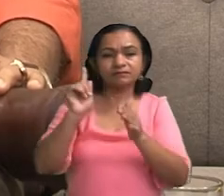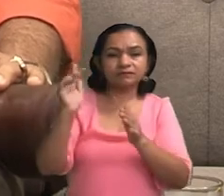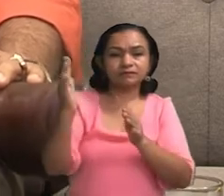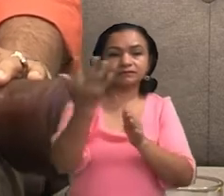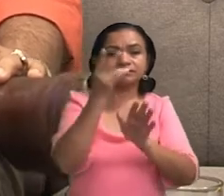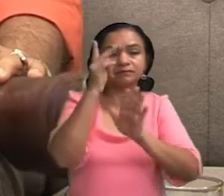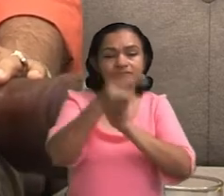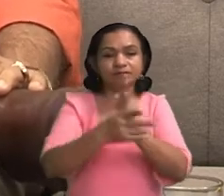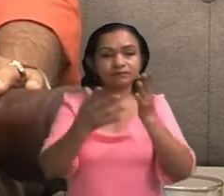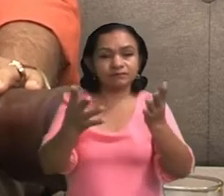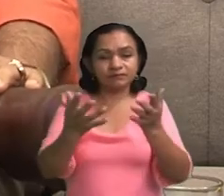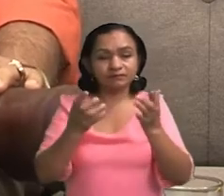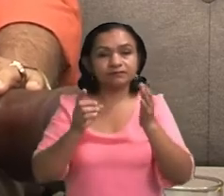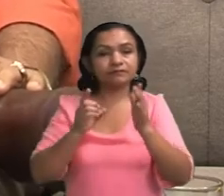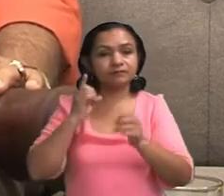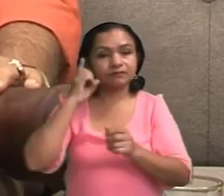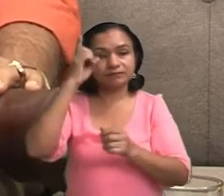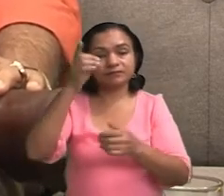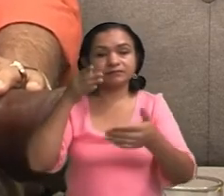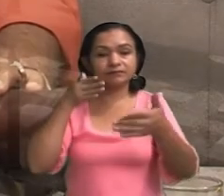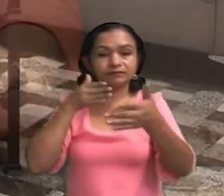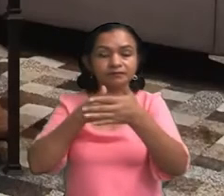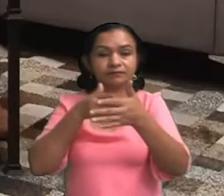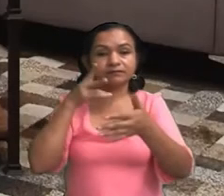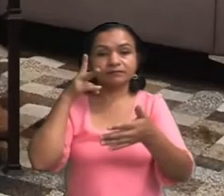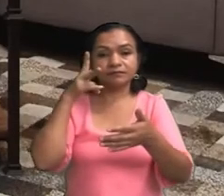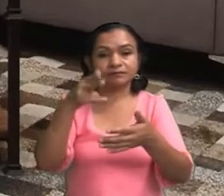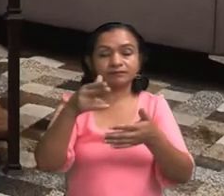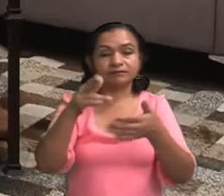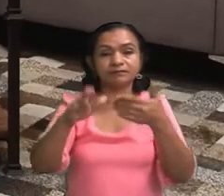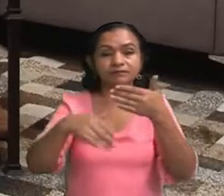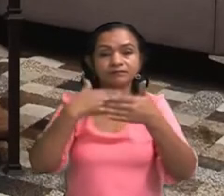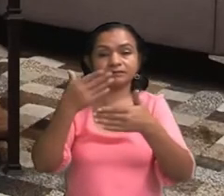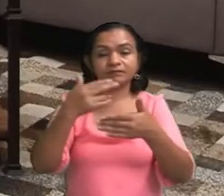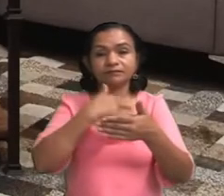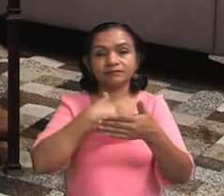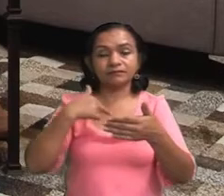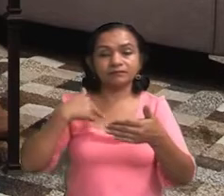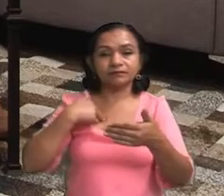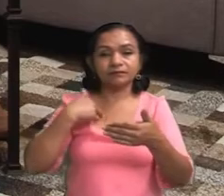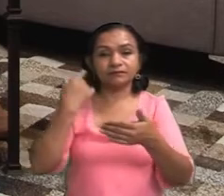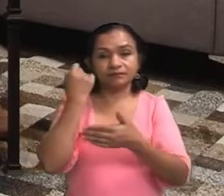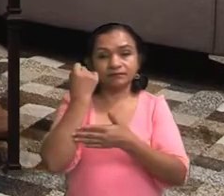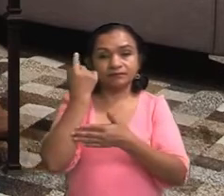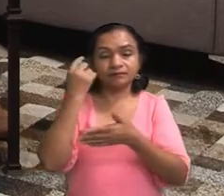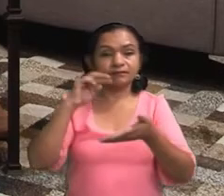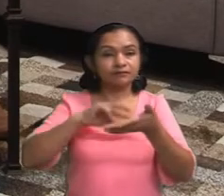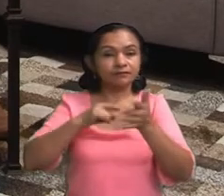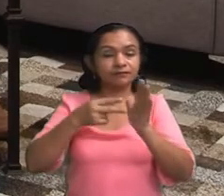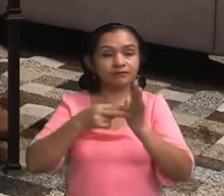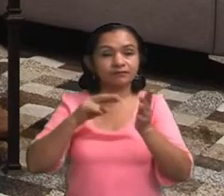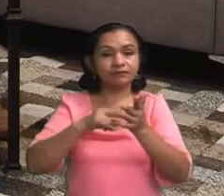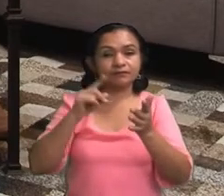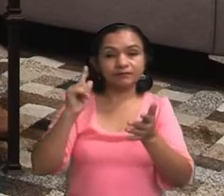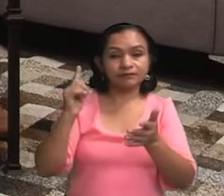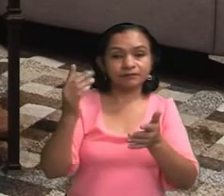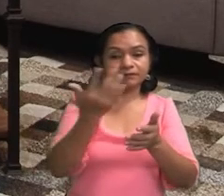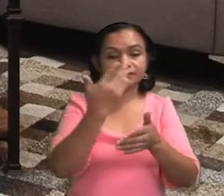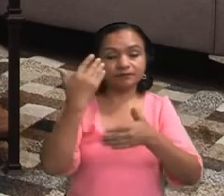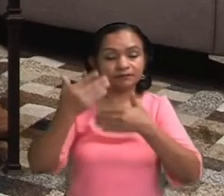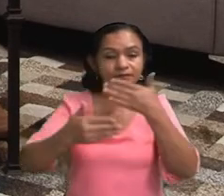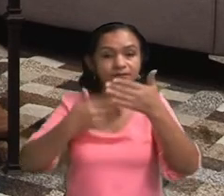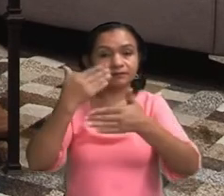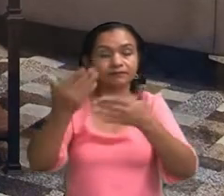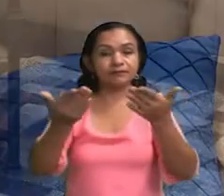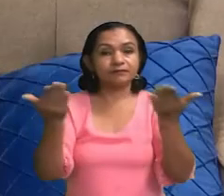quiere progresar. Diputado, tenemos que hacer una breve pausa, pero al volver continuaremos entendiendo lo que significó todo este proceso